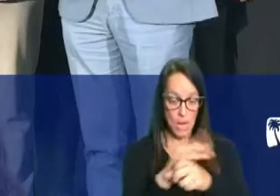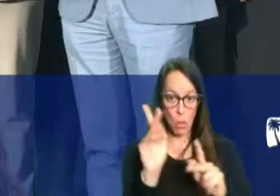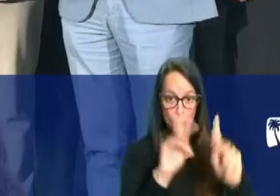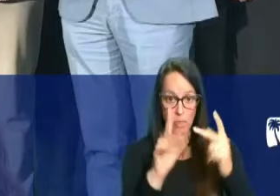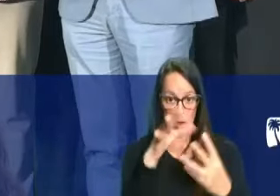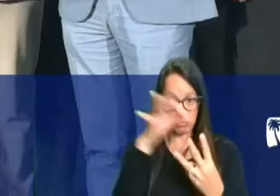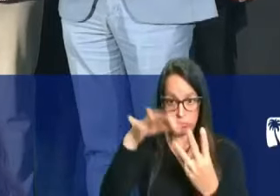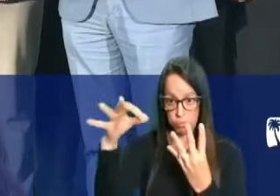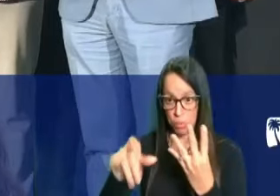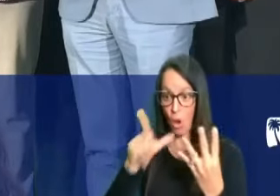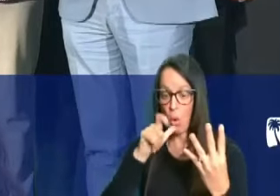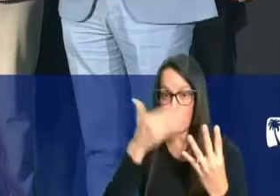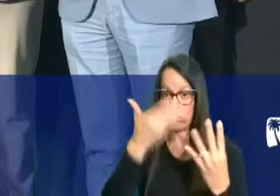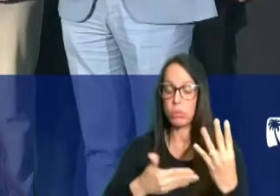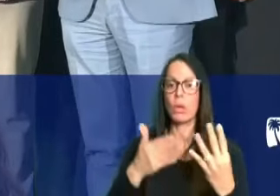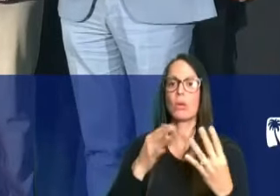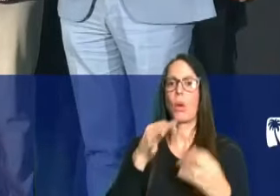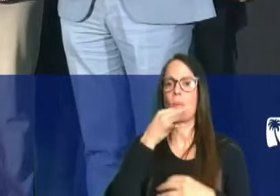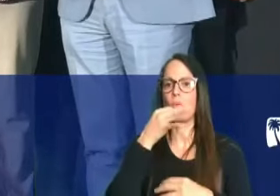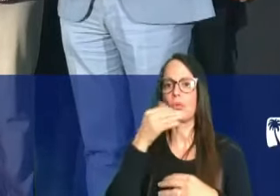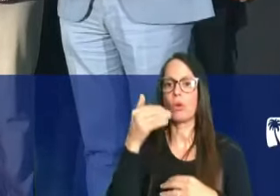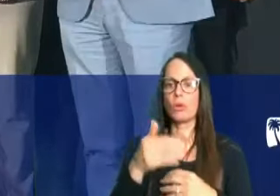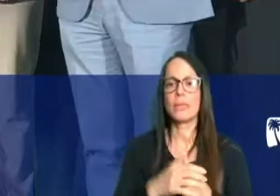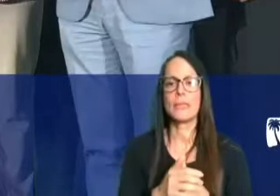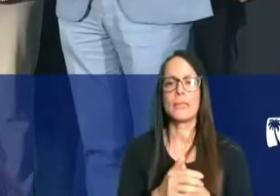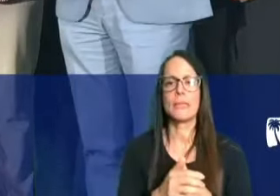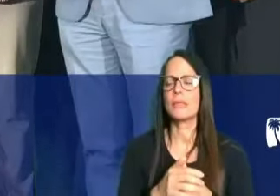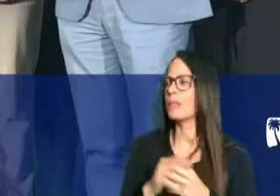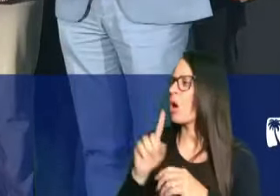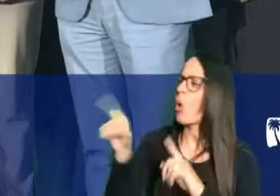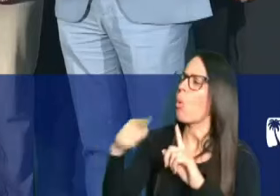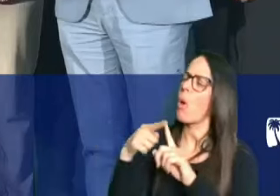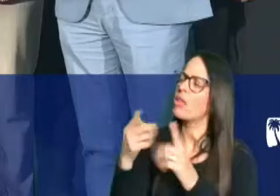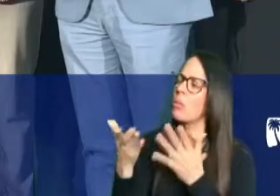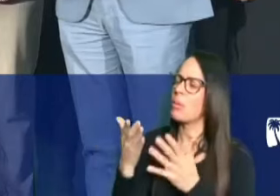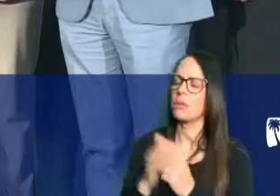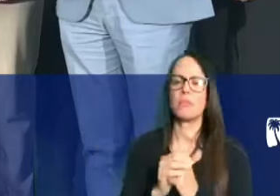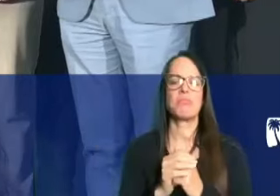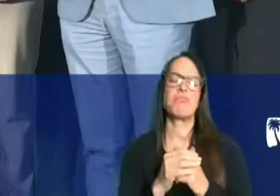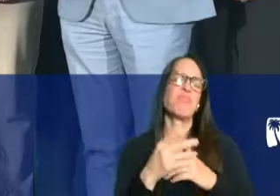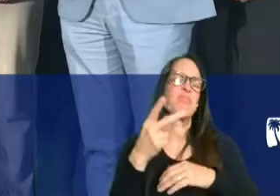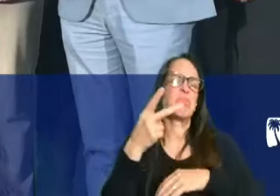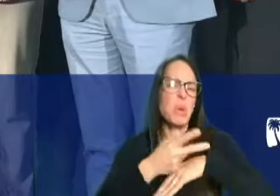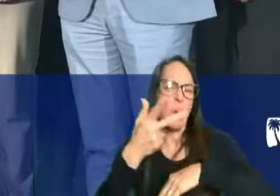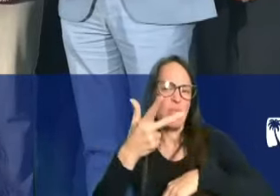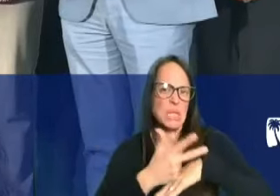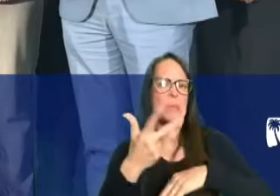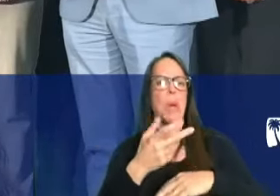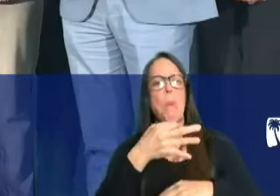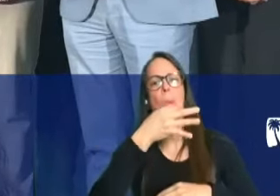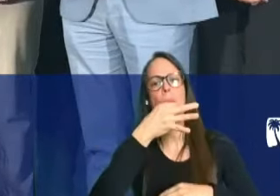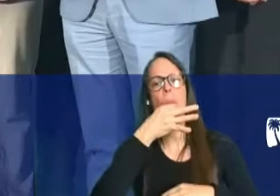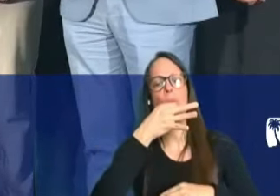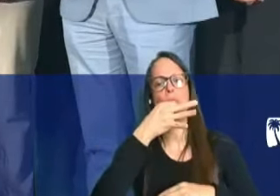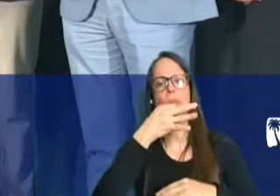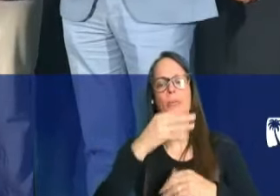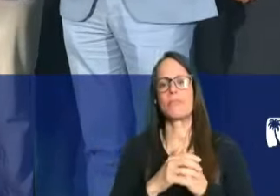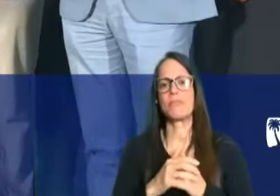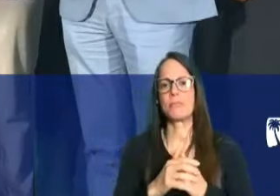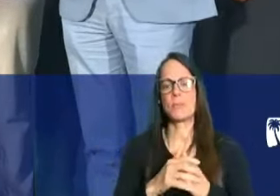próximos días Bien pronto dos tres días verdad eh No debería no Debería